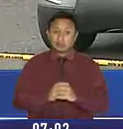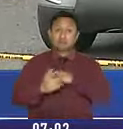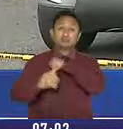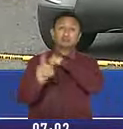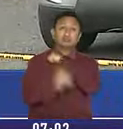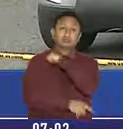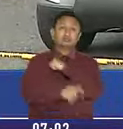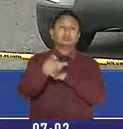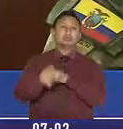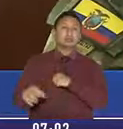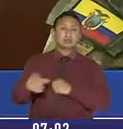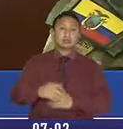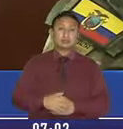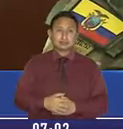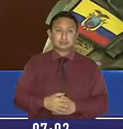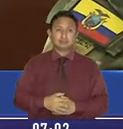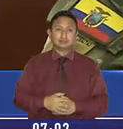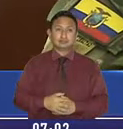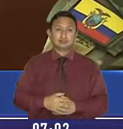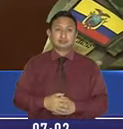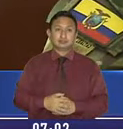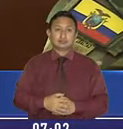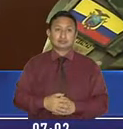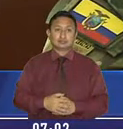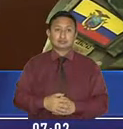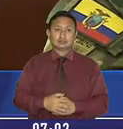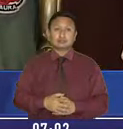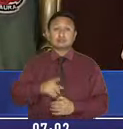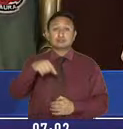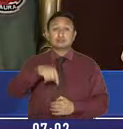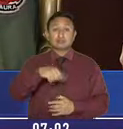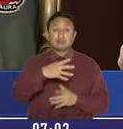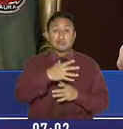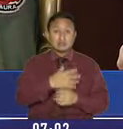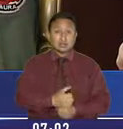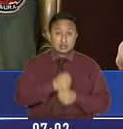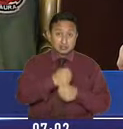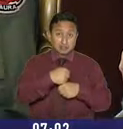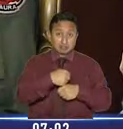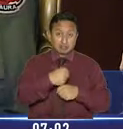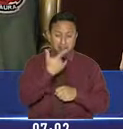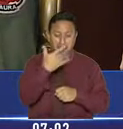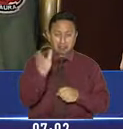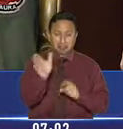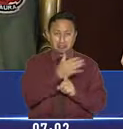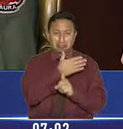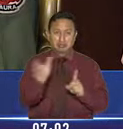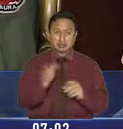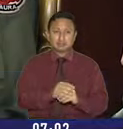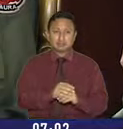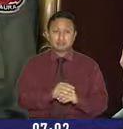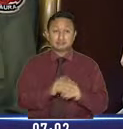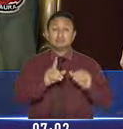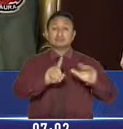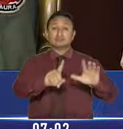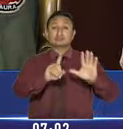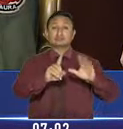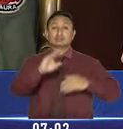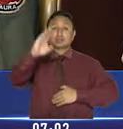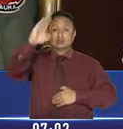vulneró la seguridad en colaboración de aproximadamente 6 militares, entre ellos un oficial.